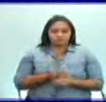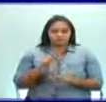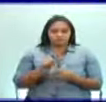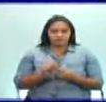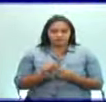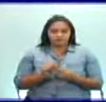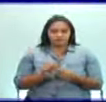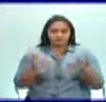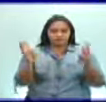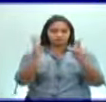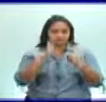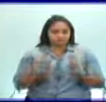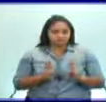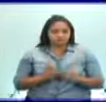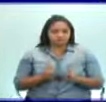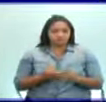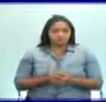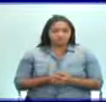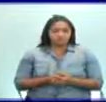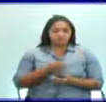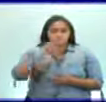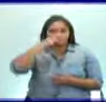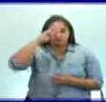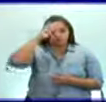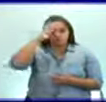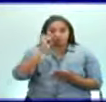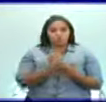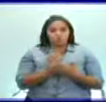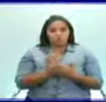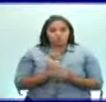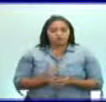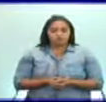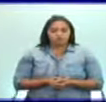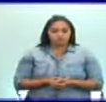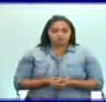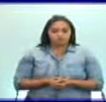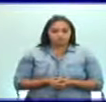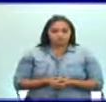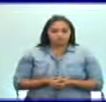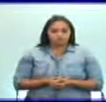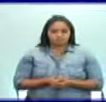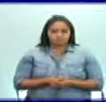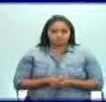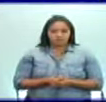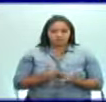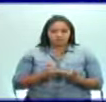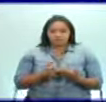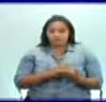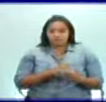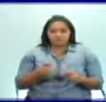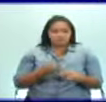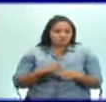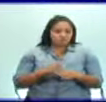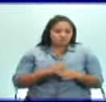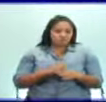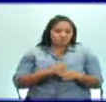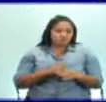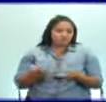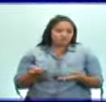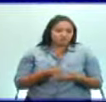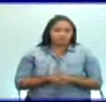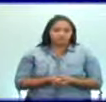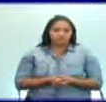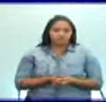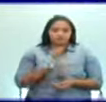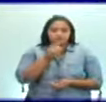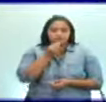portal Cubeduca. Ahí aparecen resúmenes, temario de pruebas, ejercicios de adiestramiento, libros digitales, etcétera, que le van a permitir complementar todo el